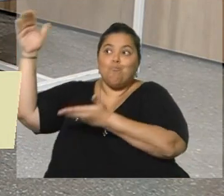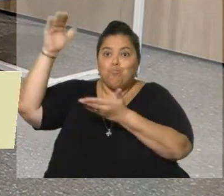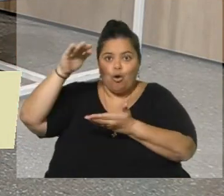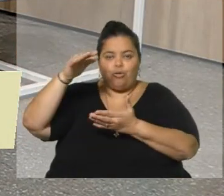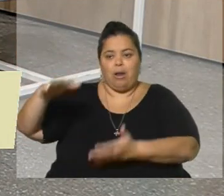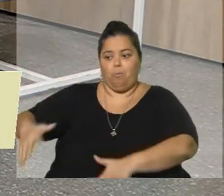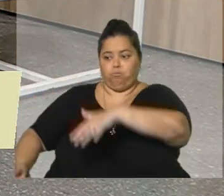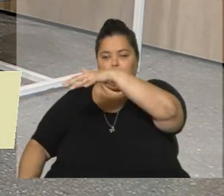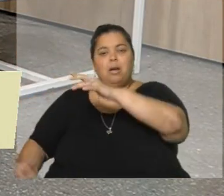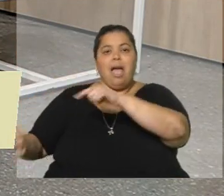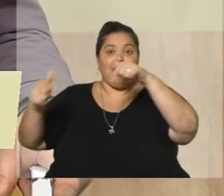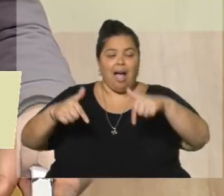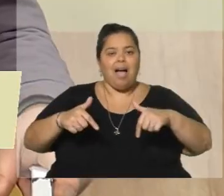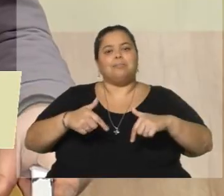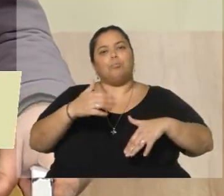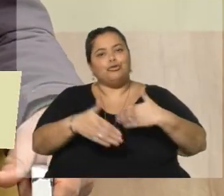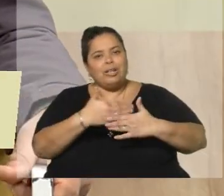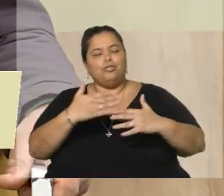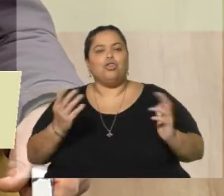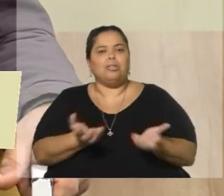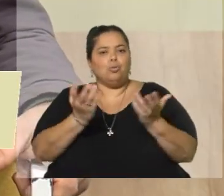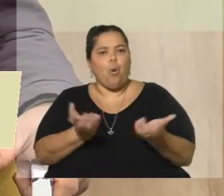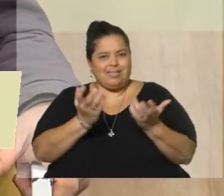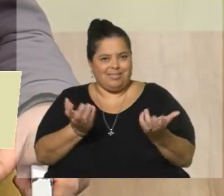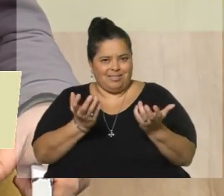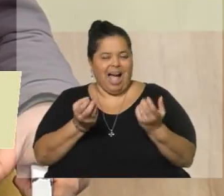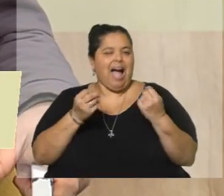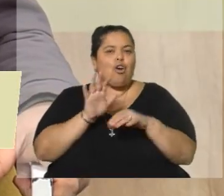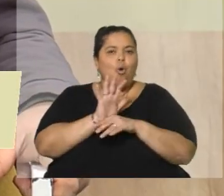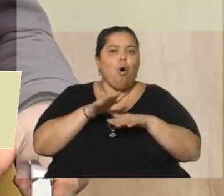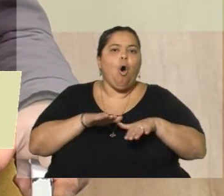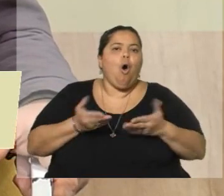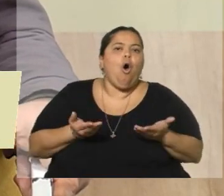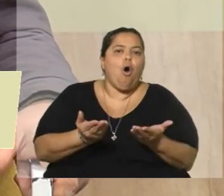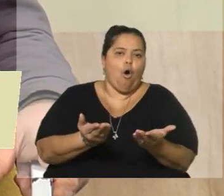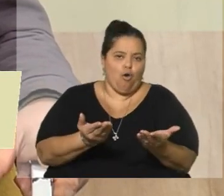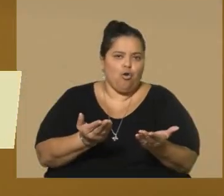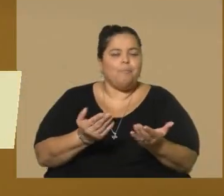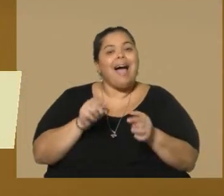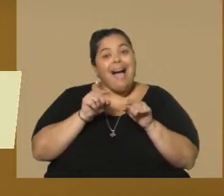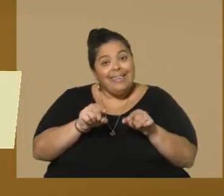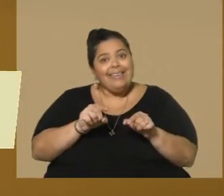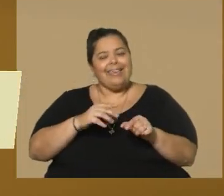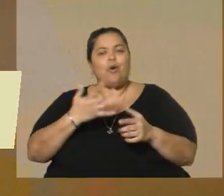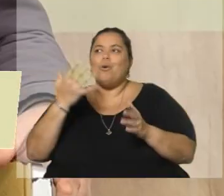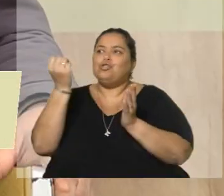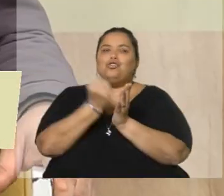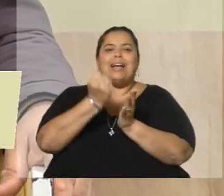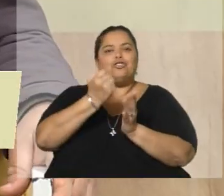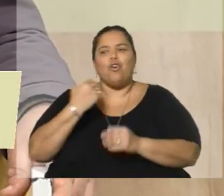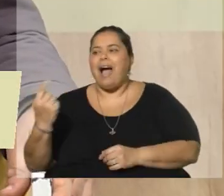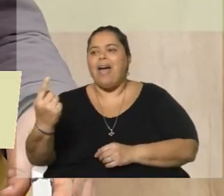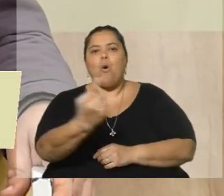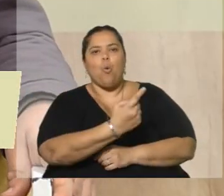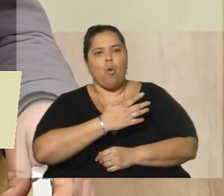tuesta hay un profesor de tueste que ahí también está un poco de la firma de la de la casa toda esta obra ahí es donde se pone el sello Ahí es donde